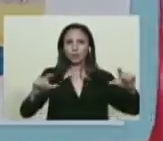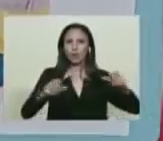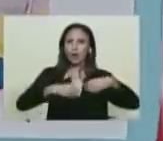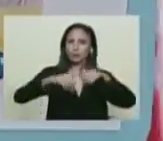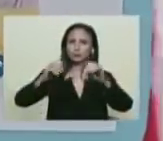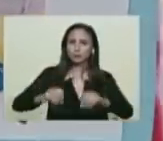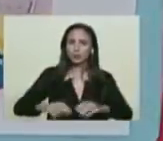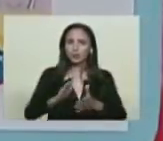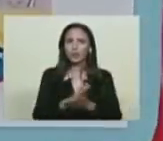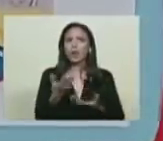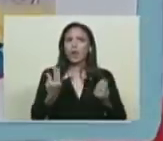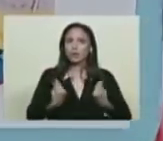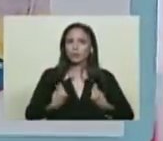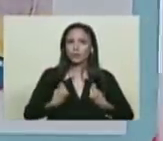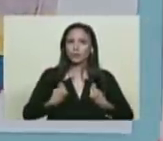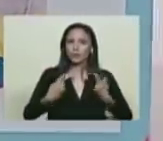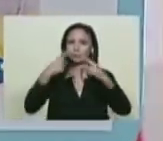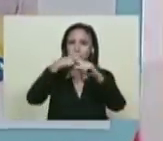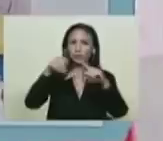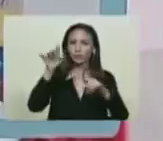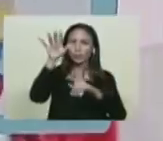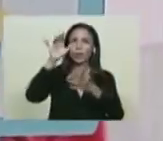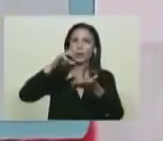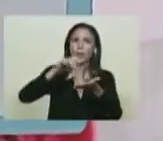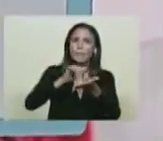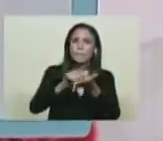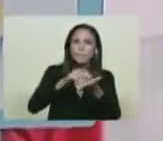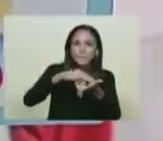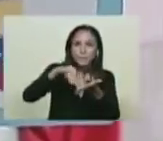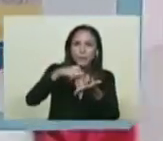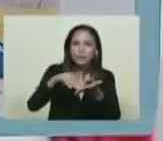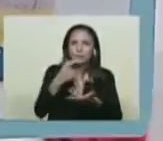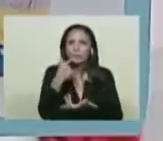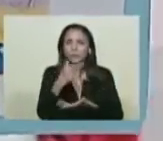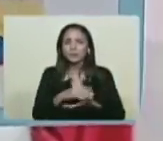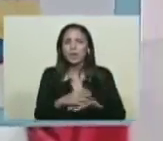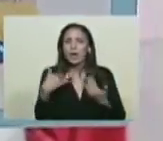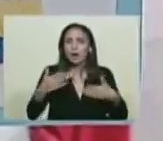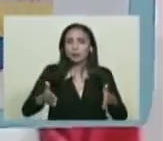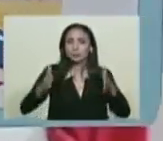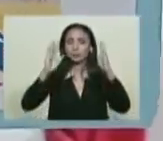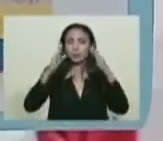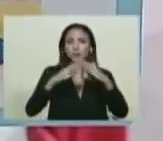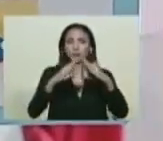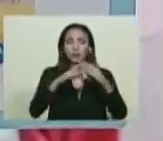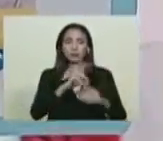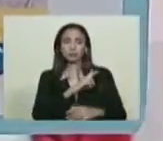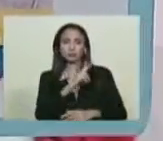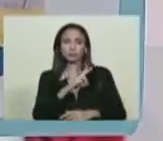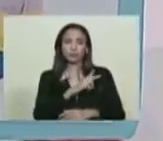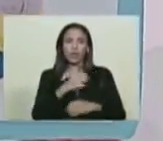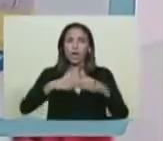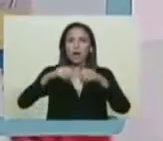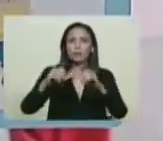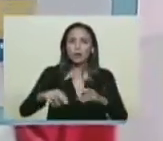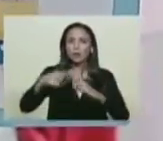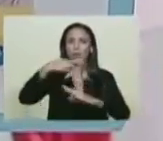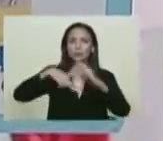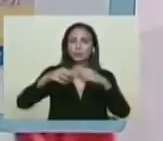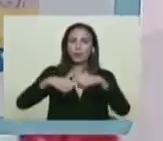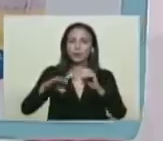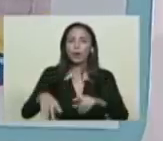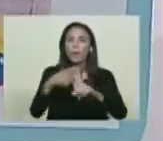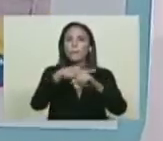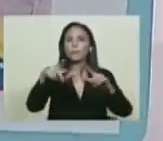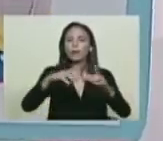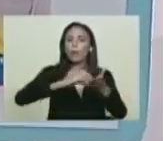Abajo la dictadura. Viven en Weston, viven en Miami, con tremendas mansiones. Abajo la dictadura, pero firman contratos con